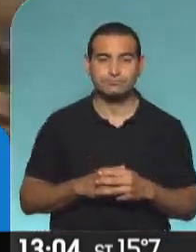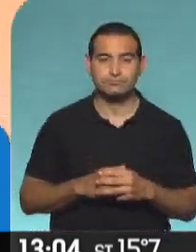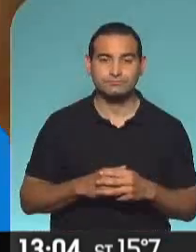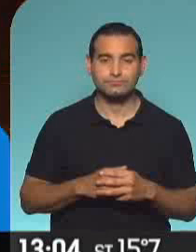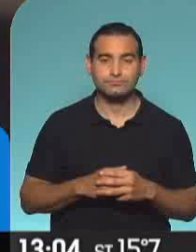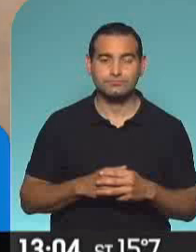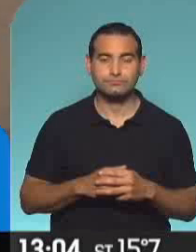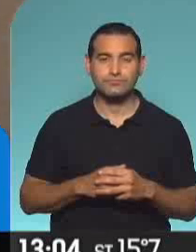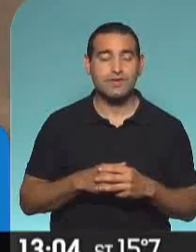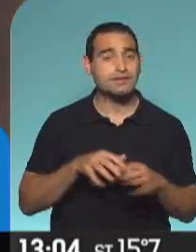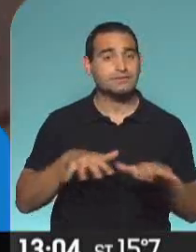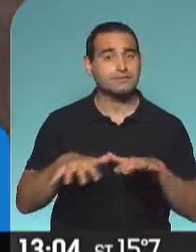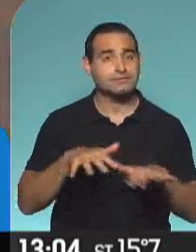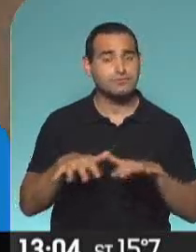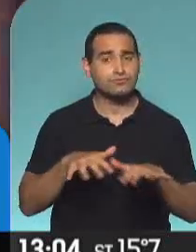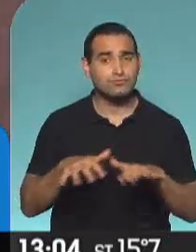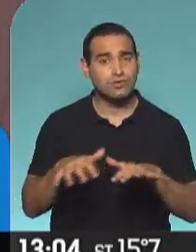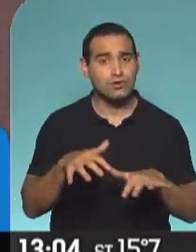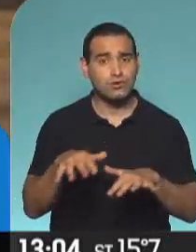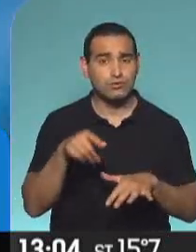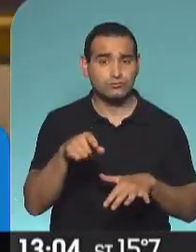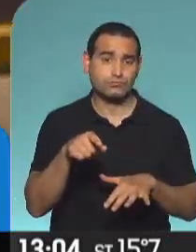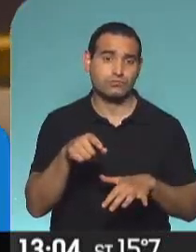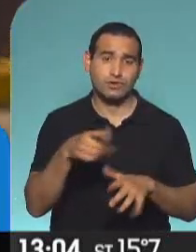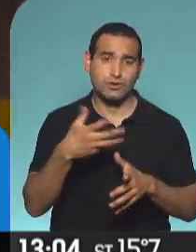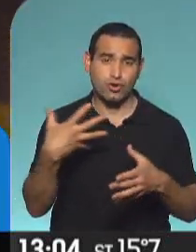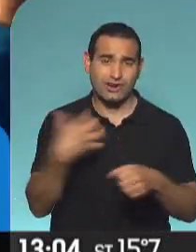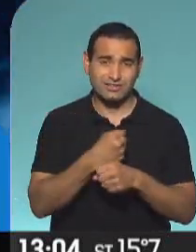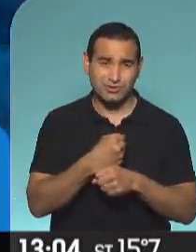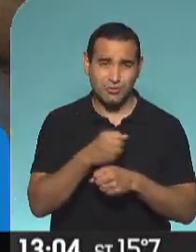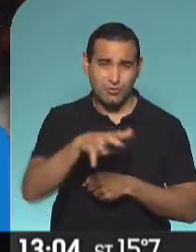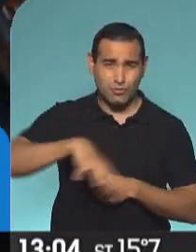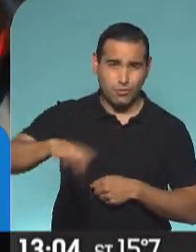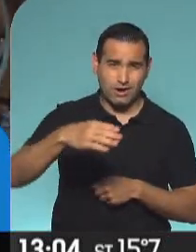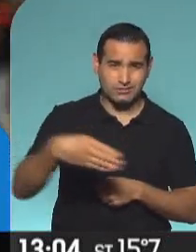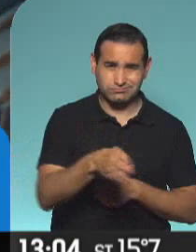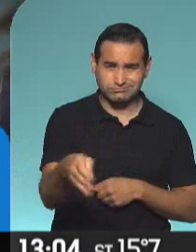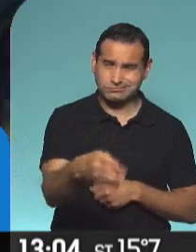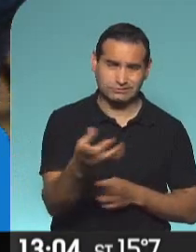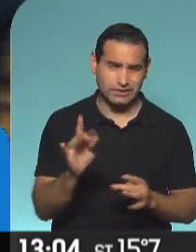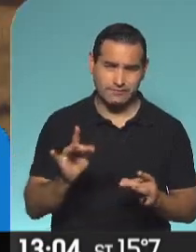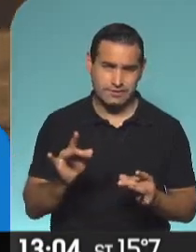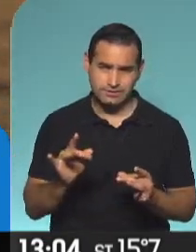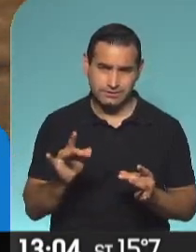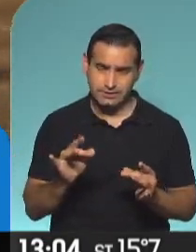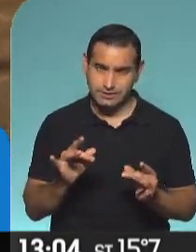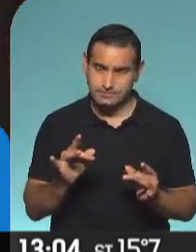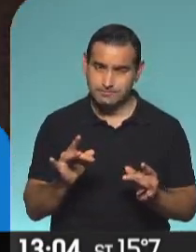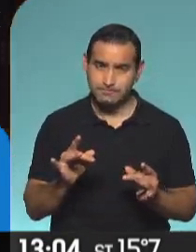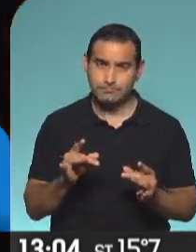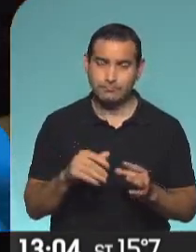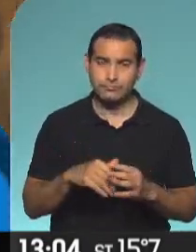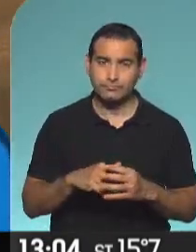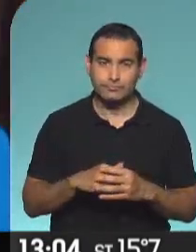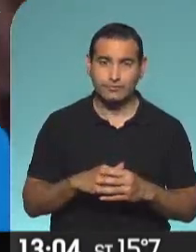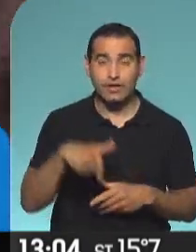La situación por donde circulan los colectivos es complicada y